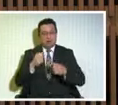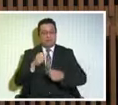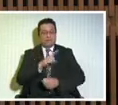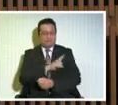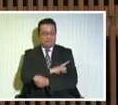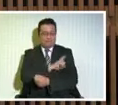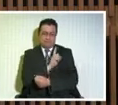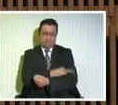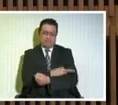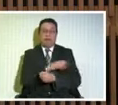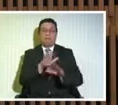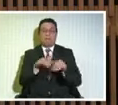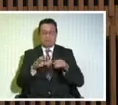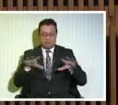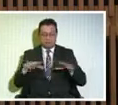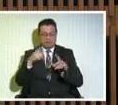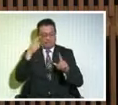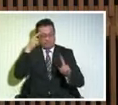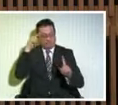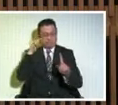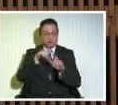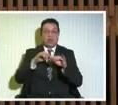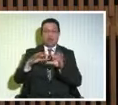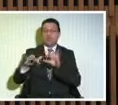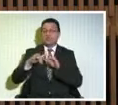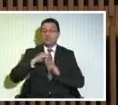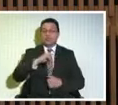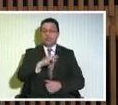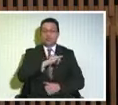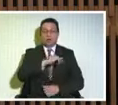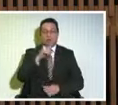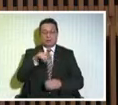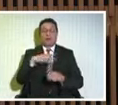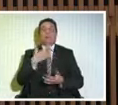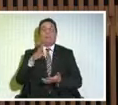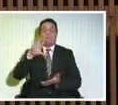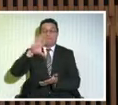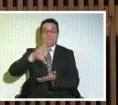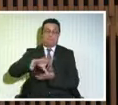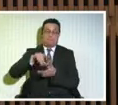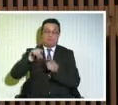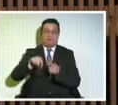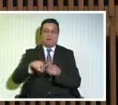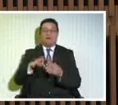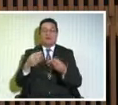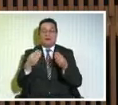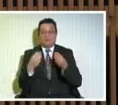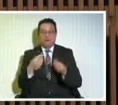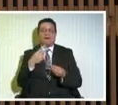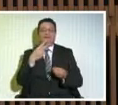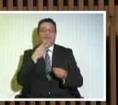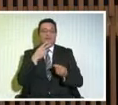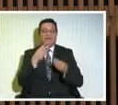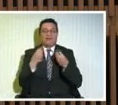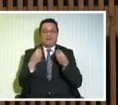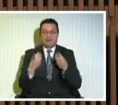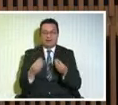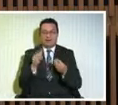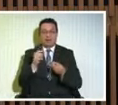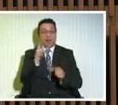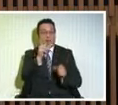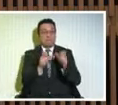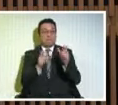mismas ganas y el mismo objetivo, que es, en definitiva, hacer de nuestro país un tremendo lugar para vivir y de sus